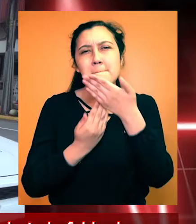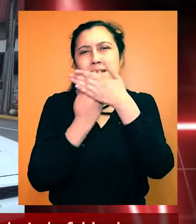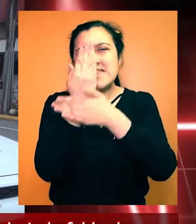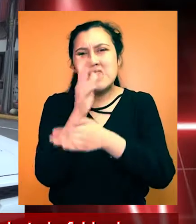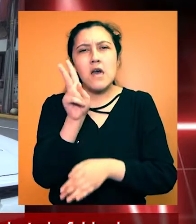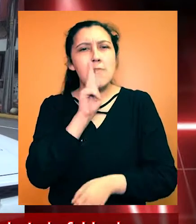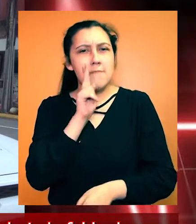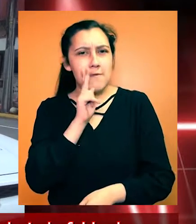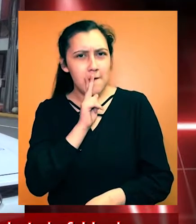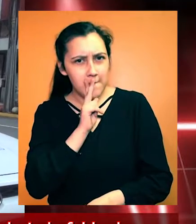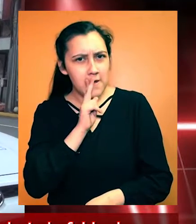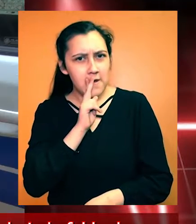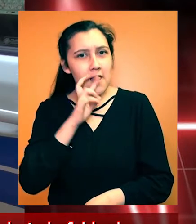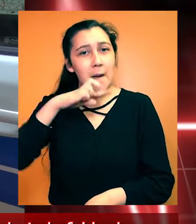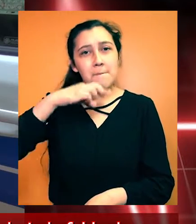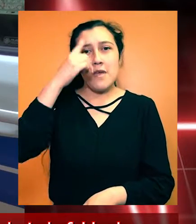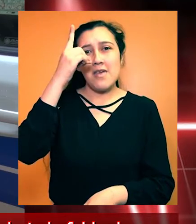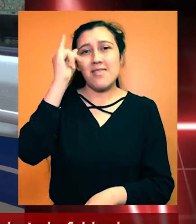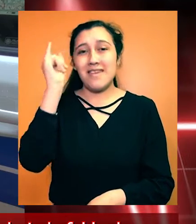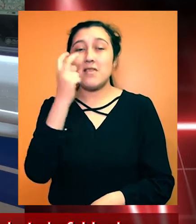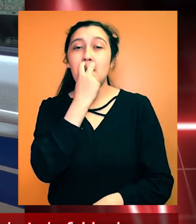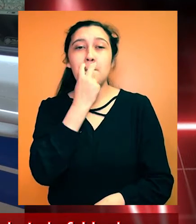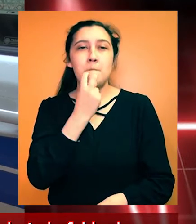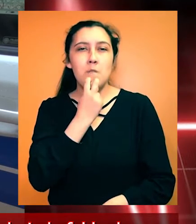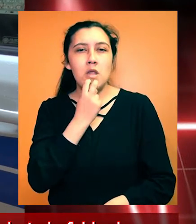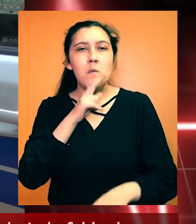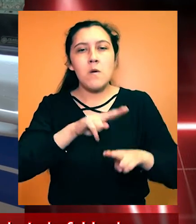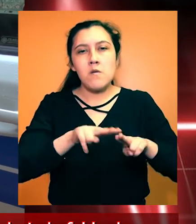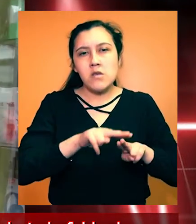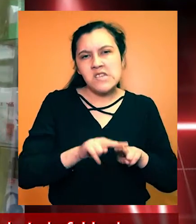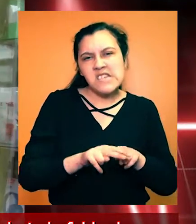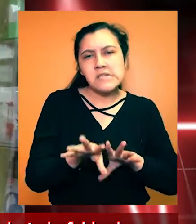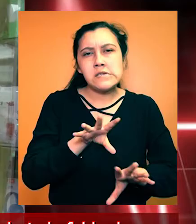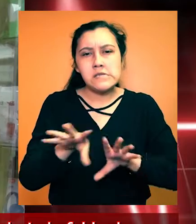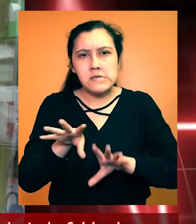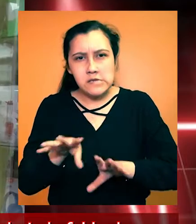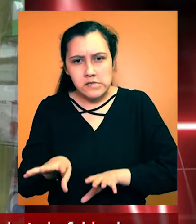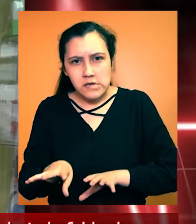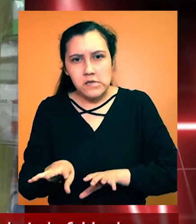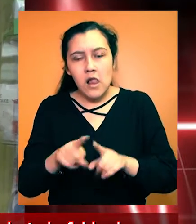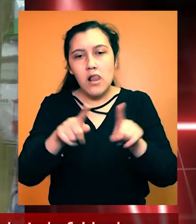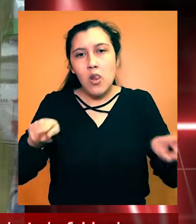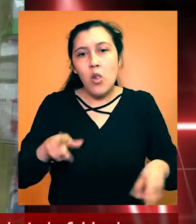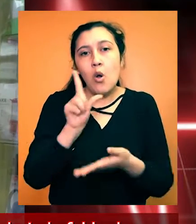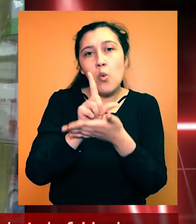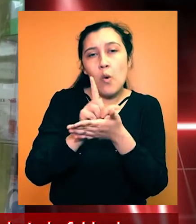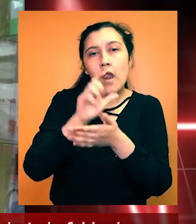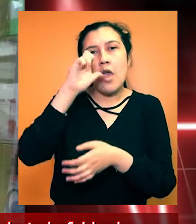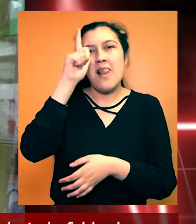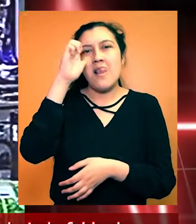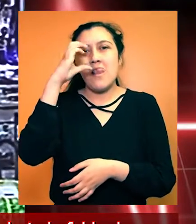La mañana del viernes, la Brigada de Delitos Sexuales de la PDI de Puerto Montt realizó una serie de diligencias al interior de la tienda Electrónica